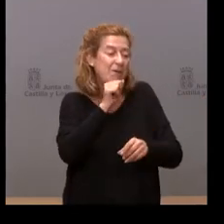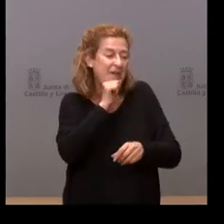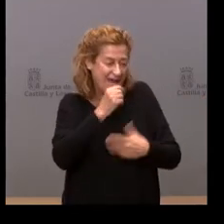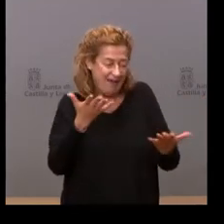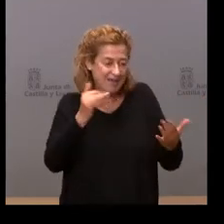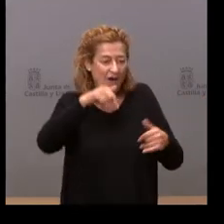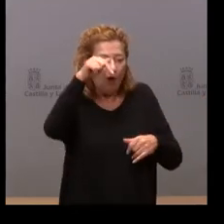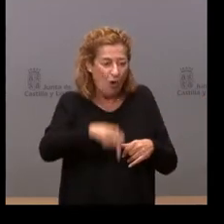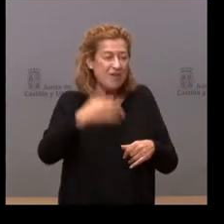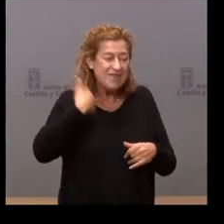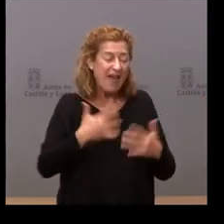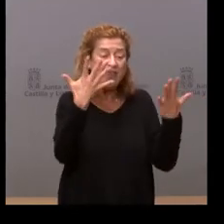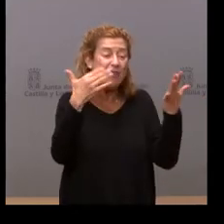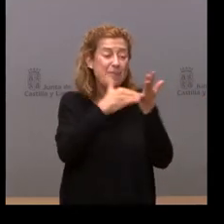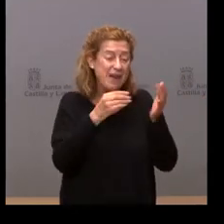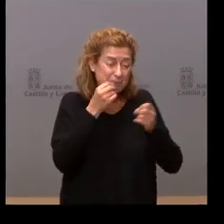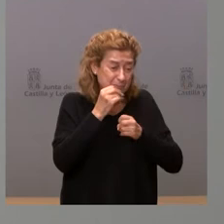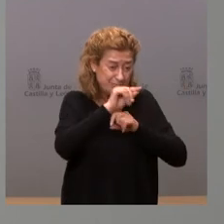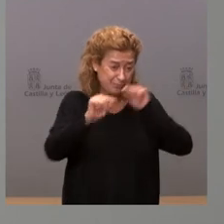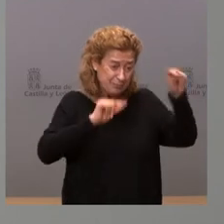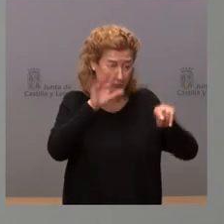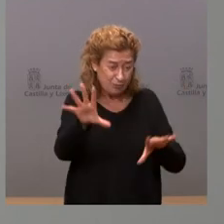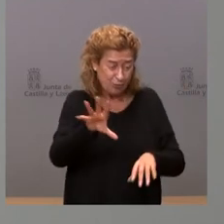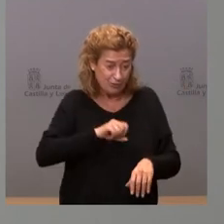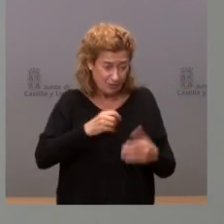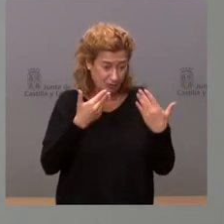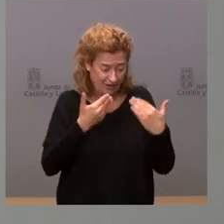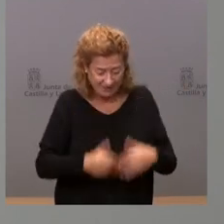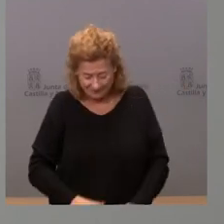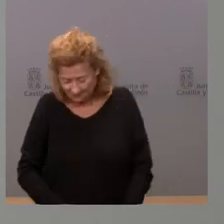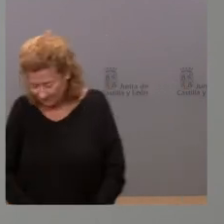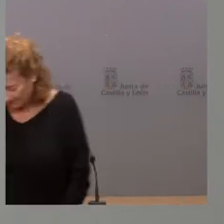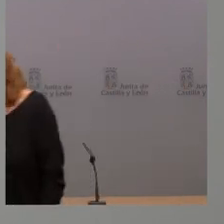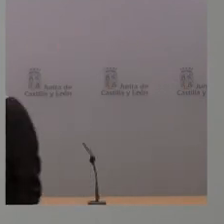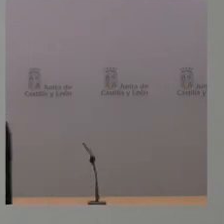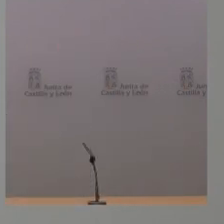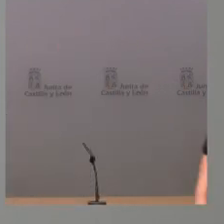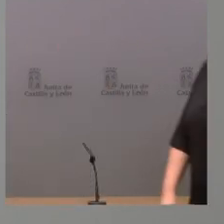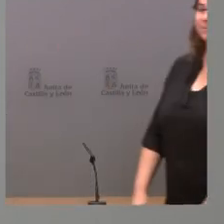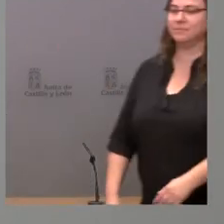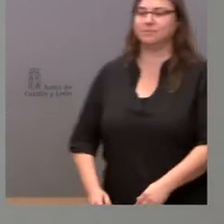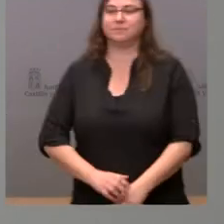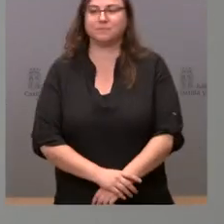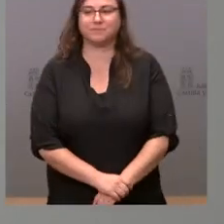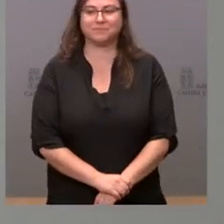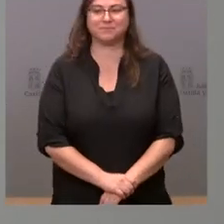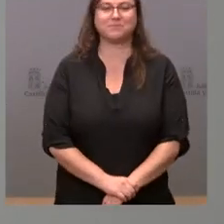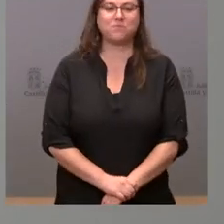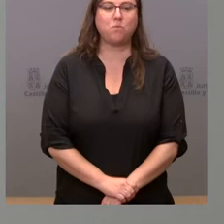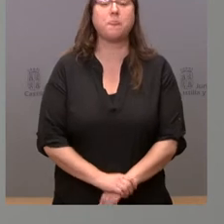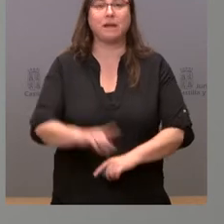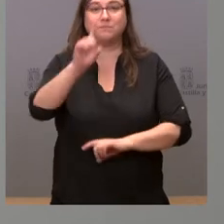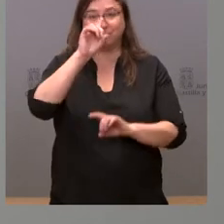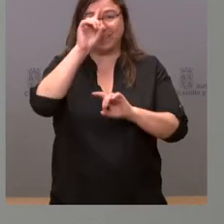hemos alcanzado 10.000 contagios gracias y evidentemente como le digo nosotros vamos a